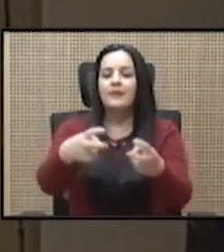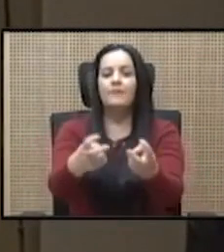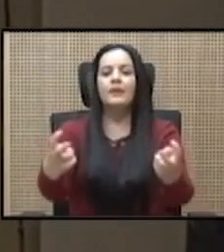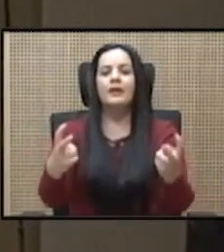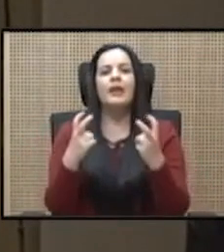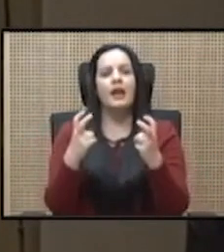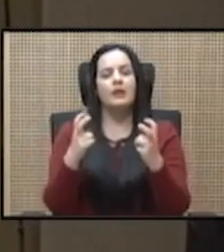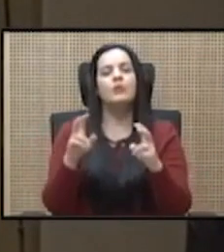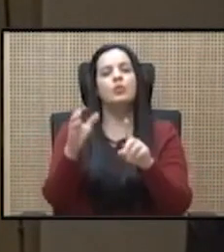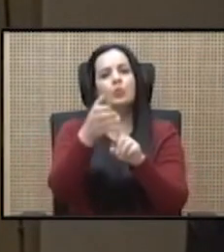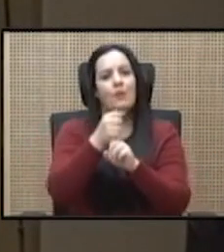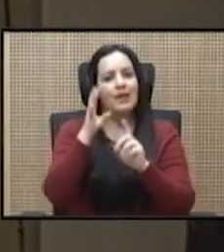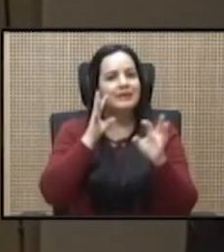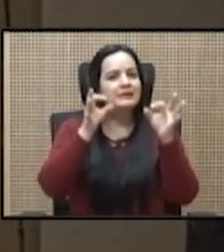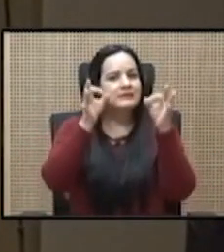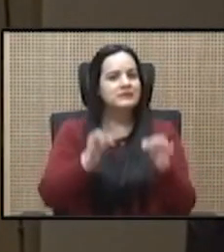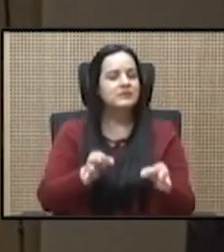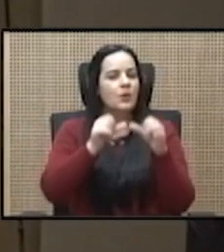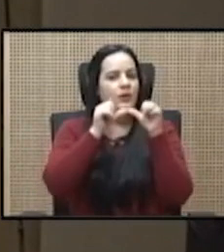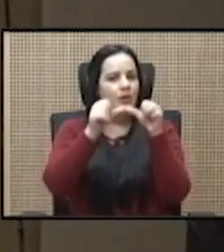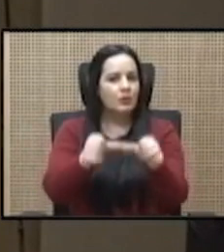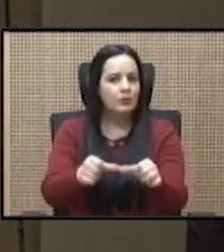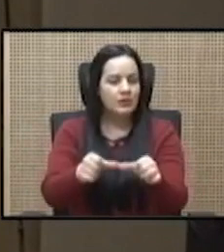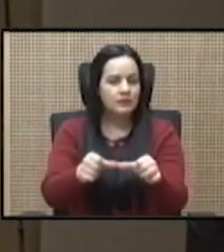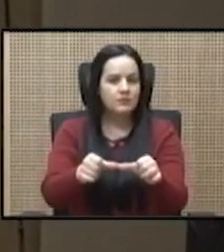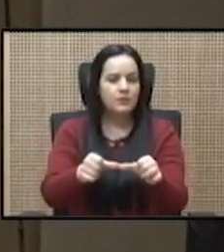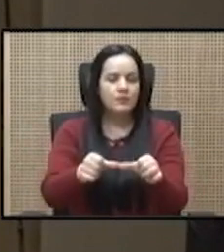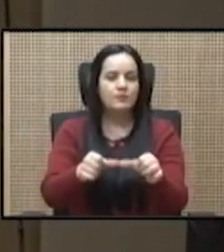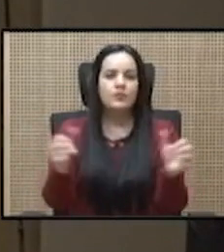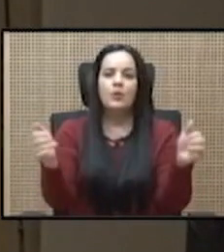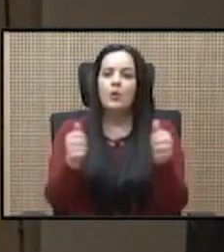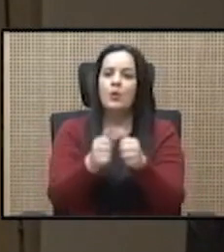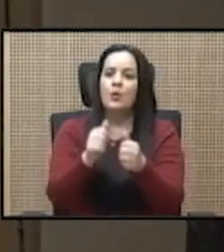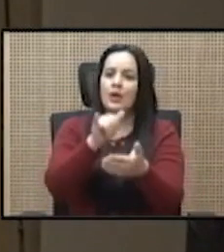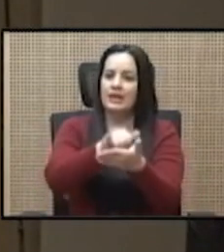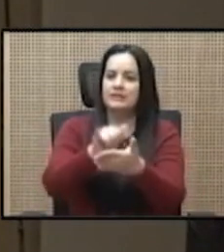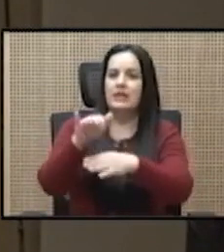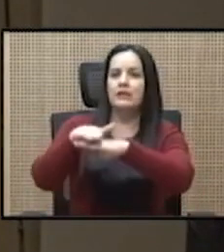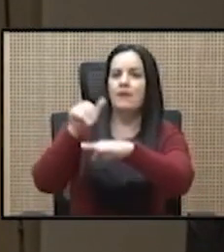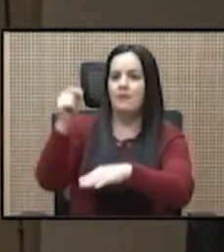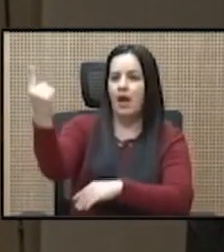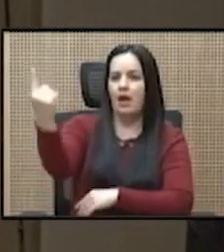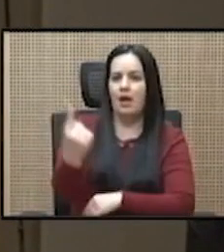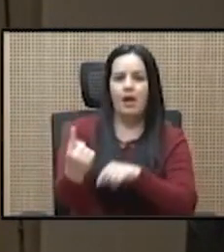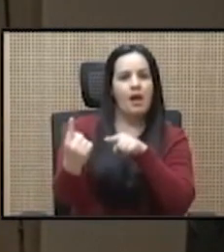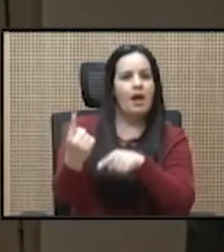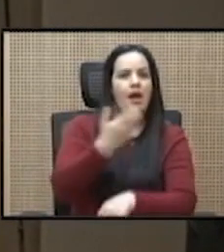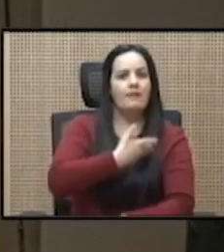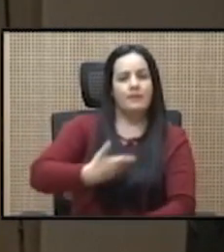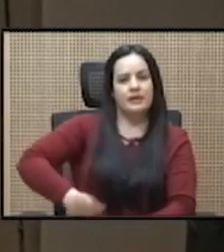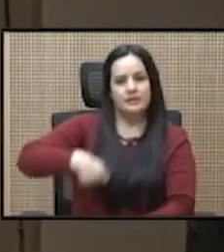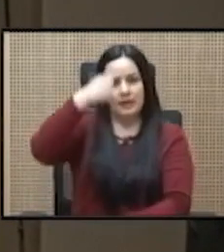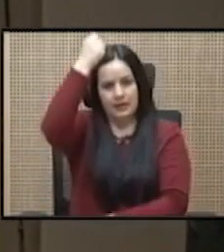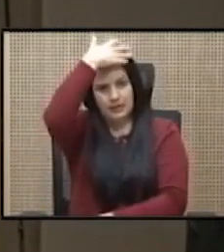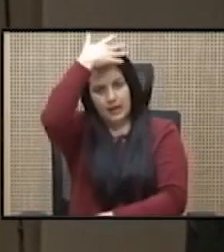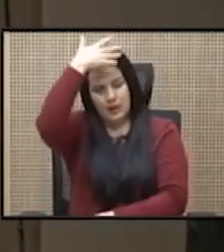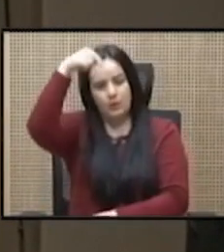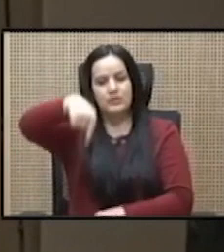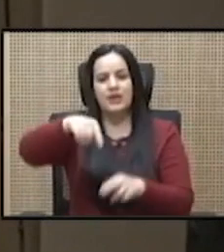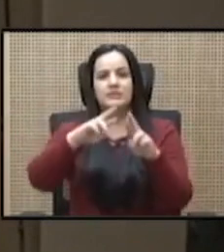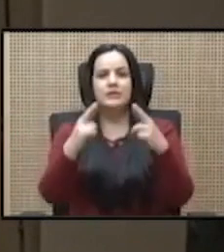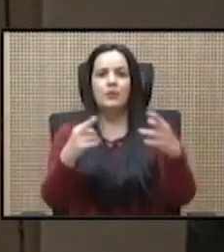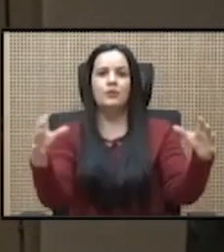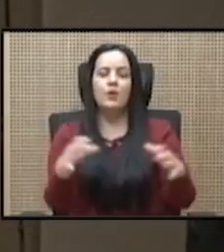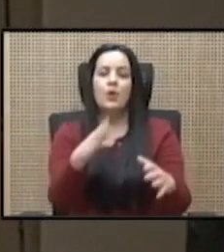la decisión de llevar adelante esta llamada del señor presidente a la audiencia. Yo creo que las y los costarricenses estamos